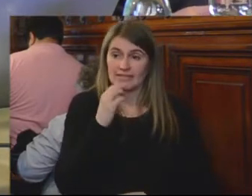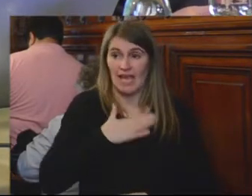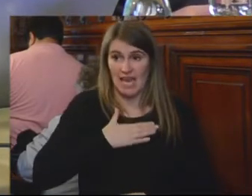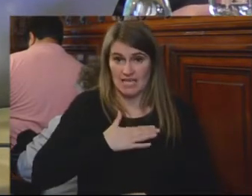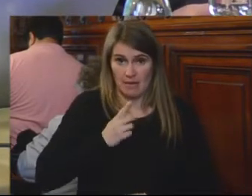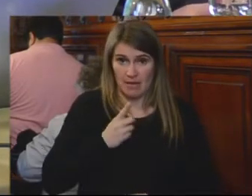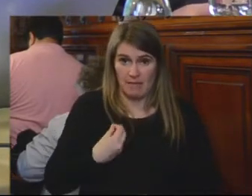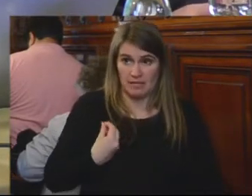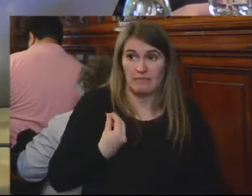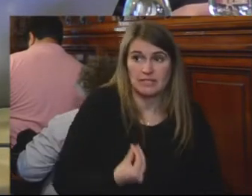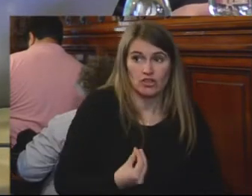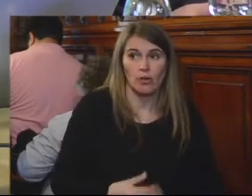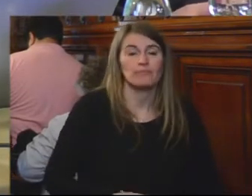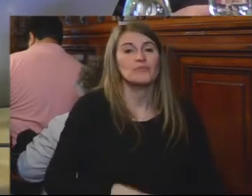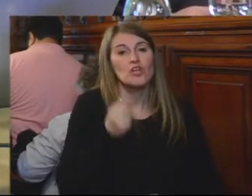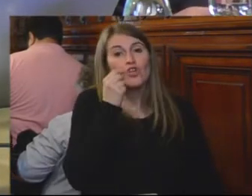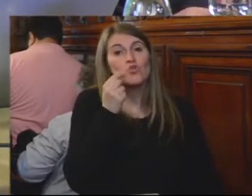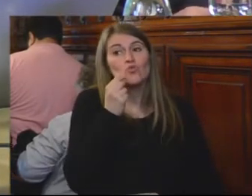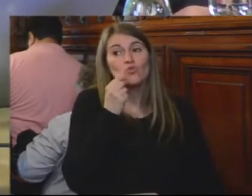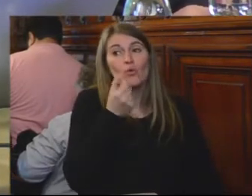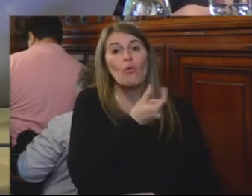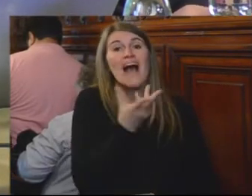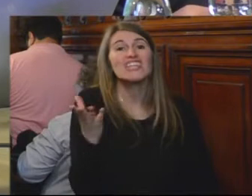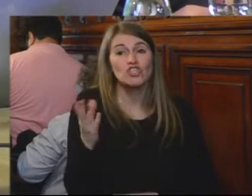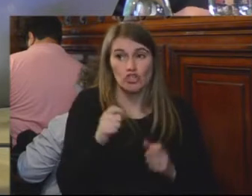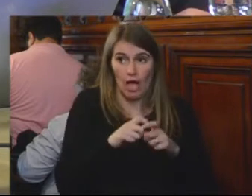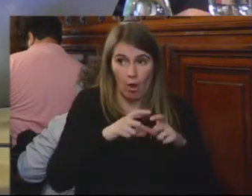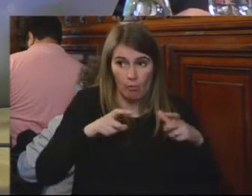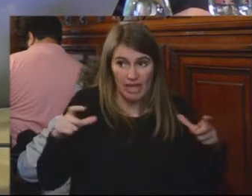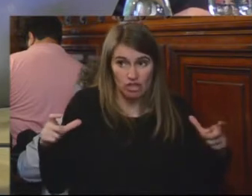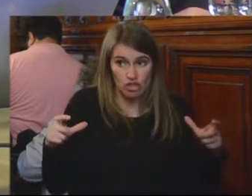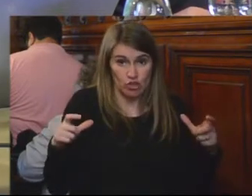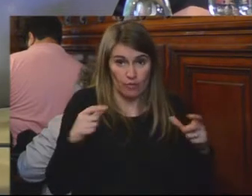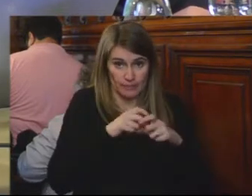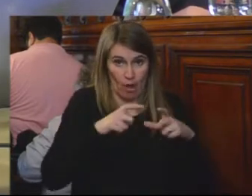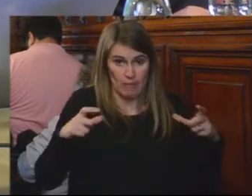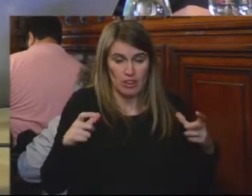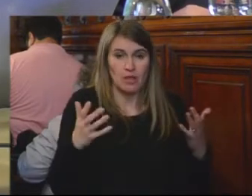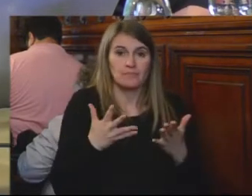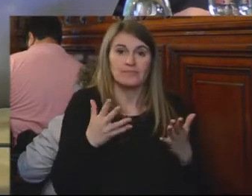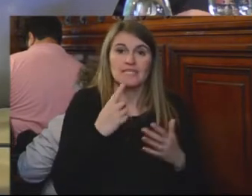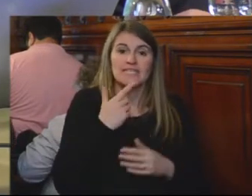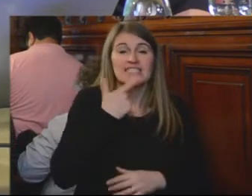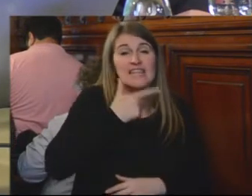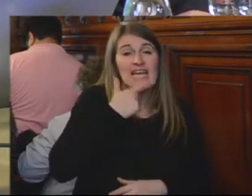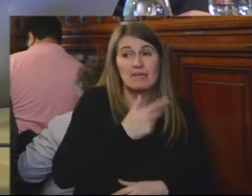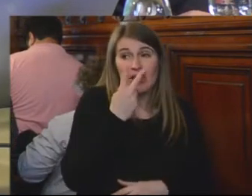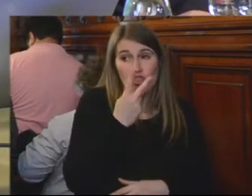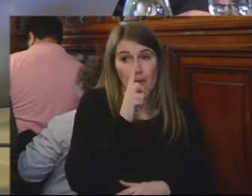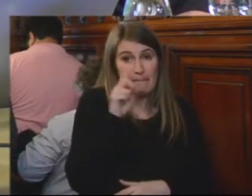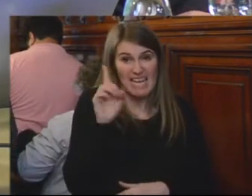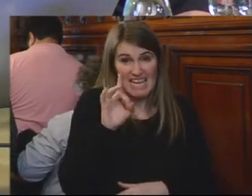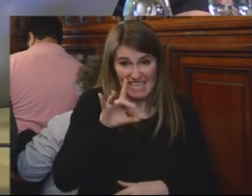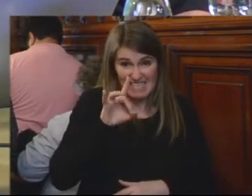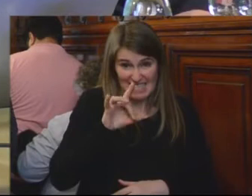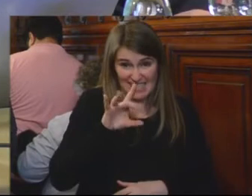los números en relación al presunto aumento de las presiones domiciliarias a septiembre de 2015 como mencionado como